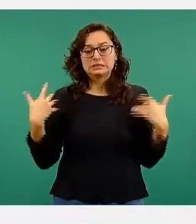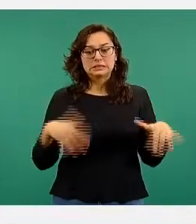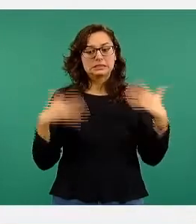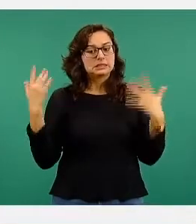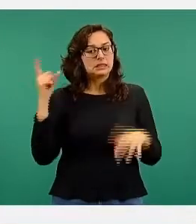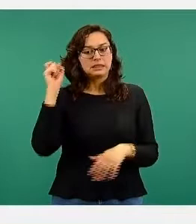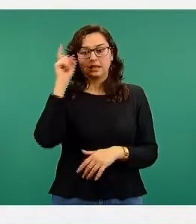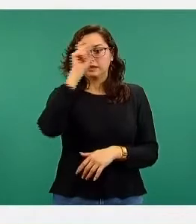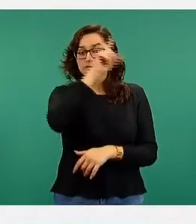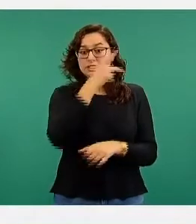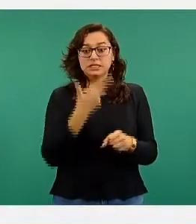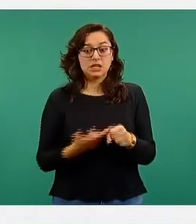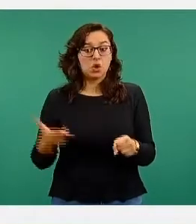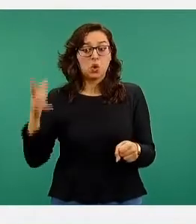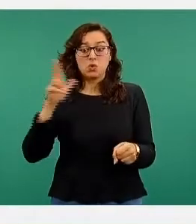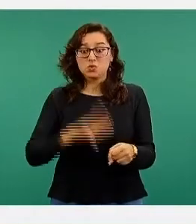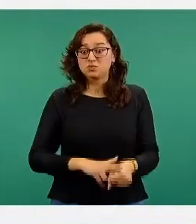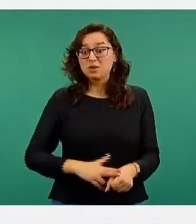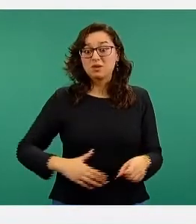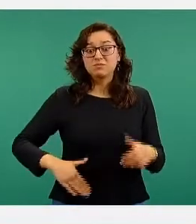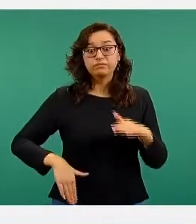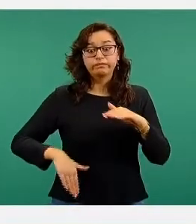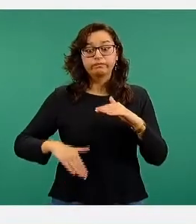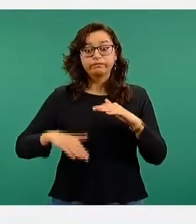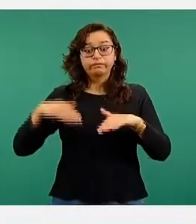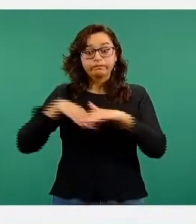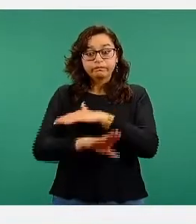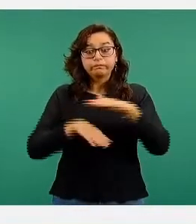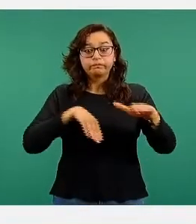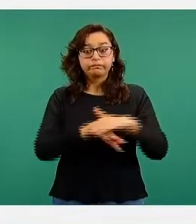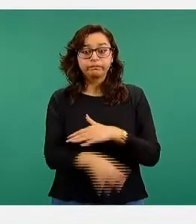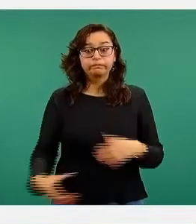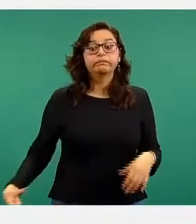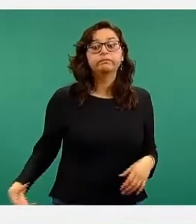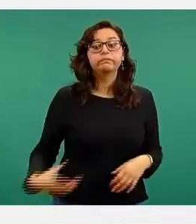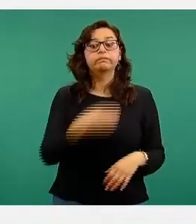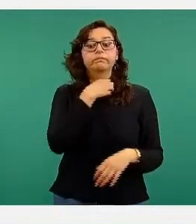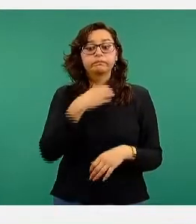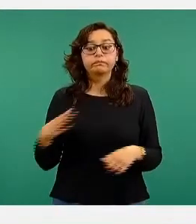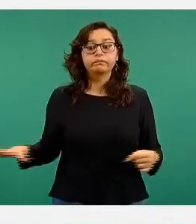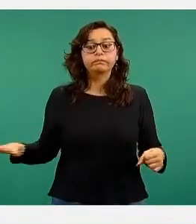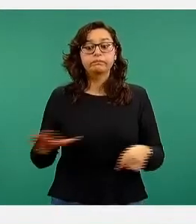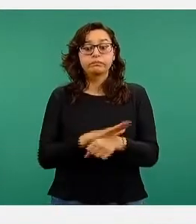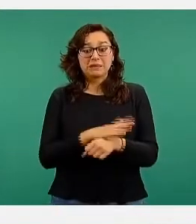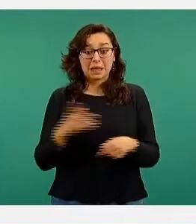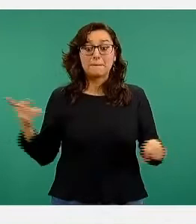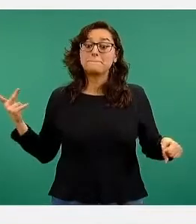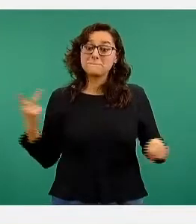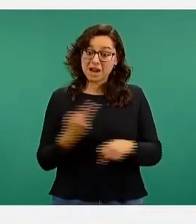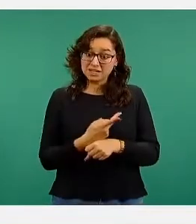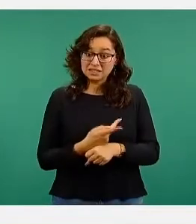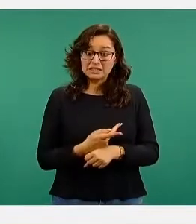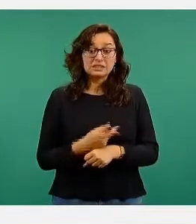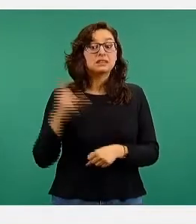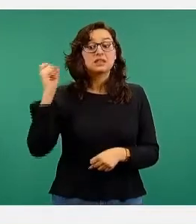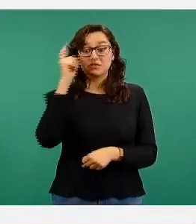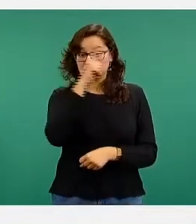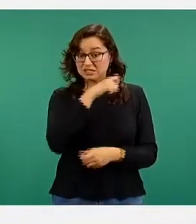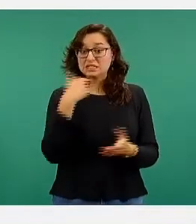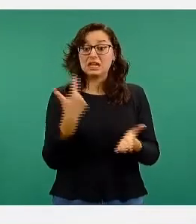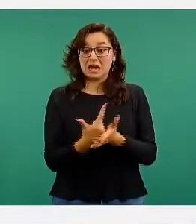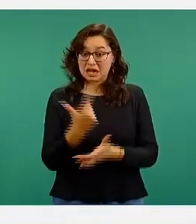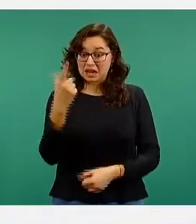nivel que debe de alertar a las poblaciones, porque significa que evidentemente estas unidades